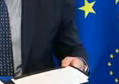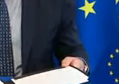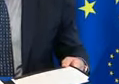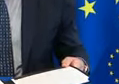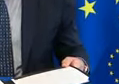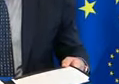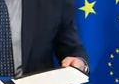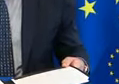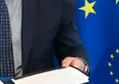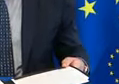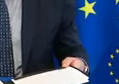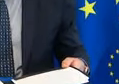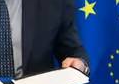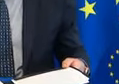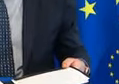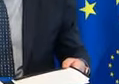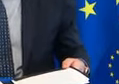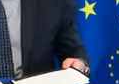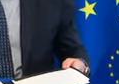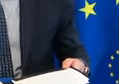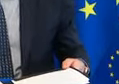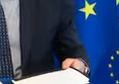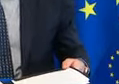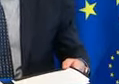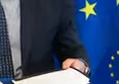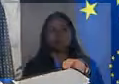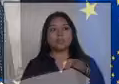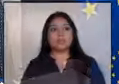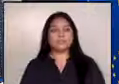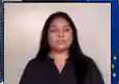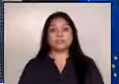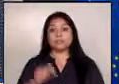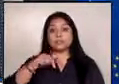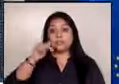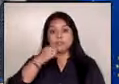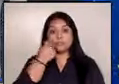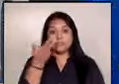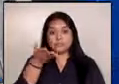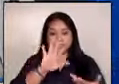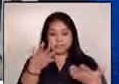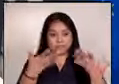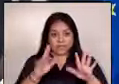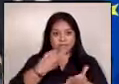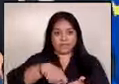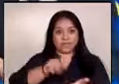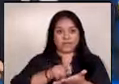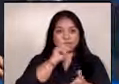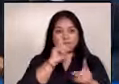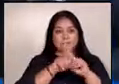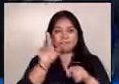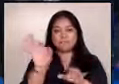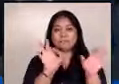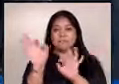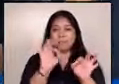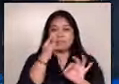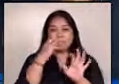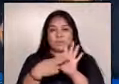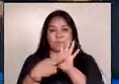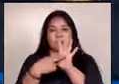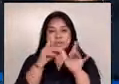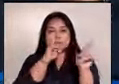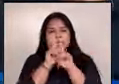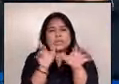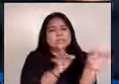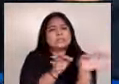en Guatemala y ahora después de la firma invito al alto representante y al ministro también a explicar la